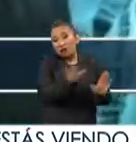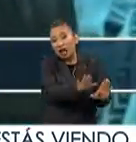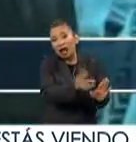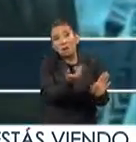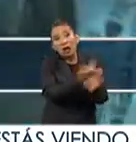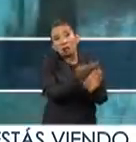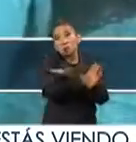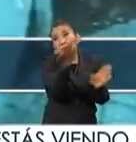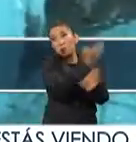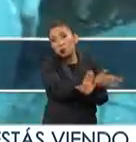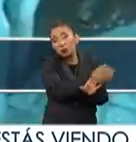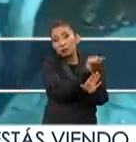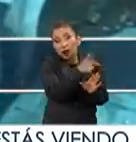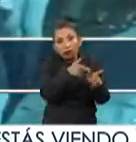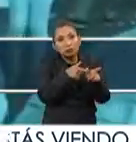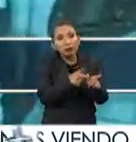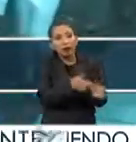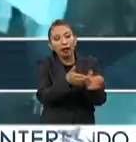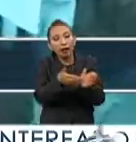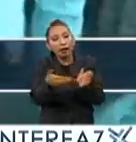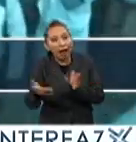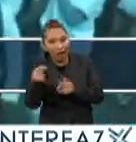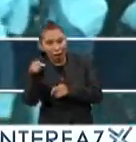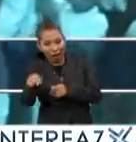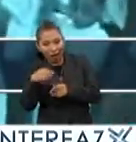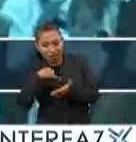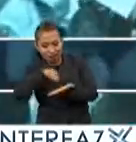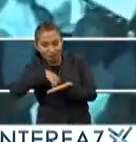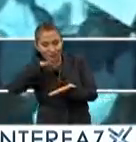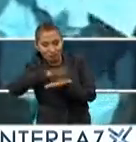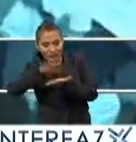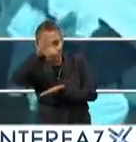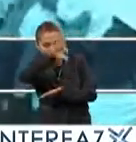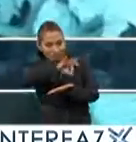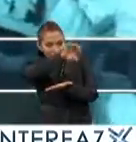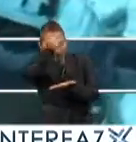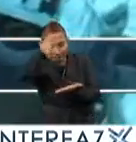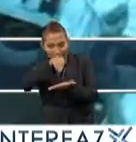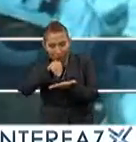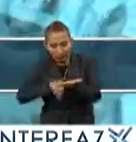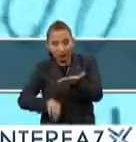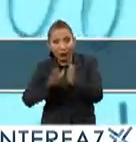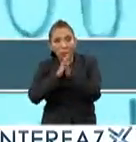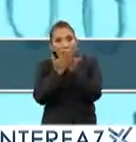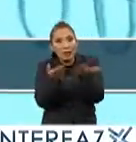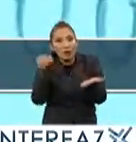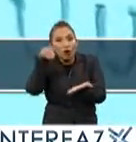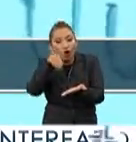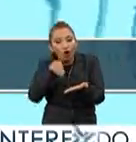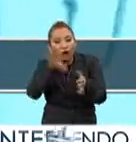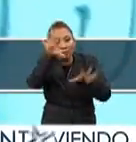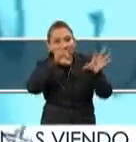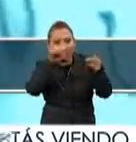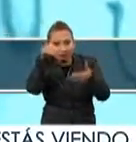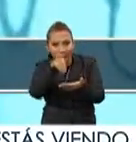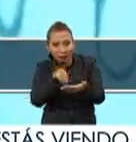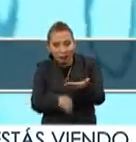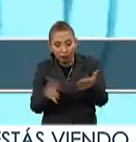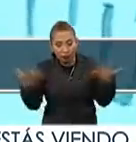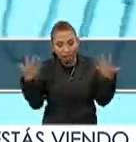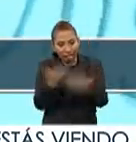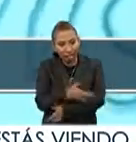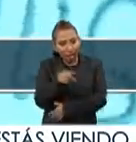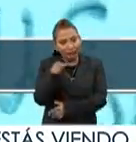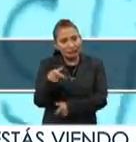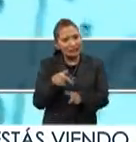que pegaban muy bien, pero ahora que las publican en forma de libro, es una selección, me